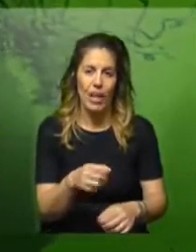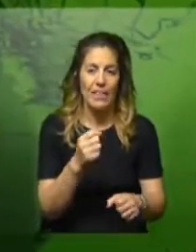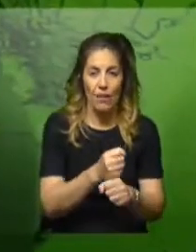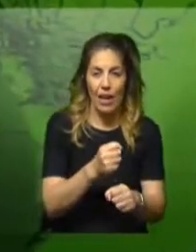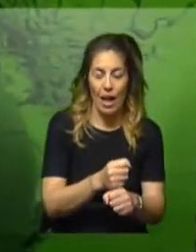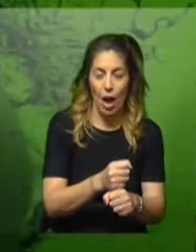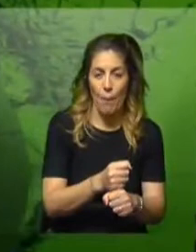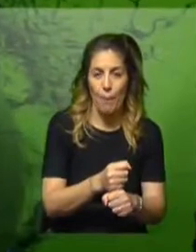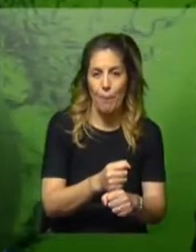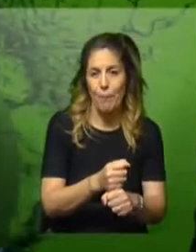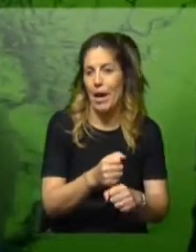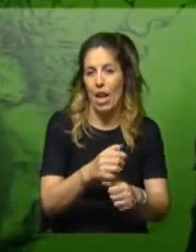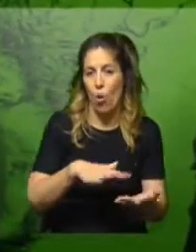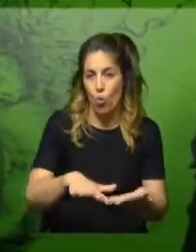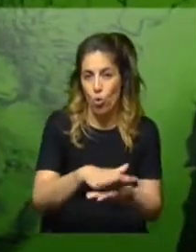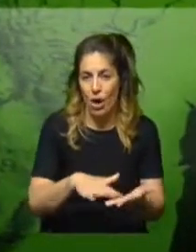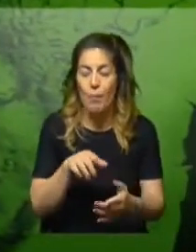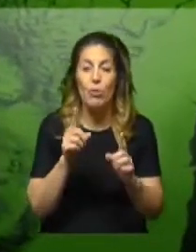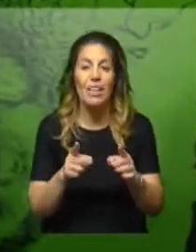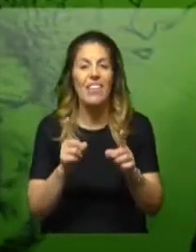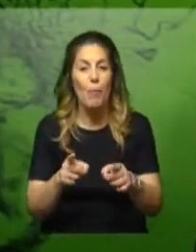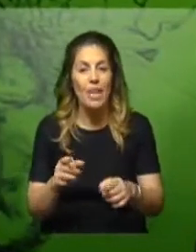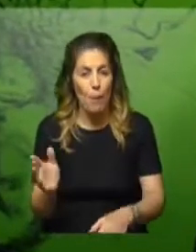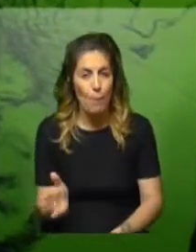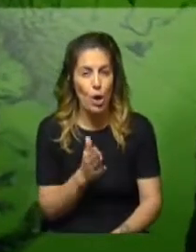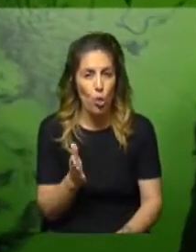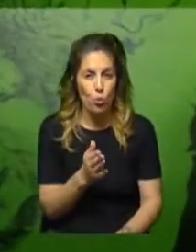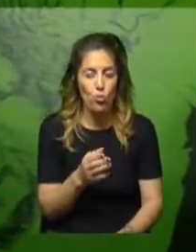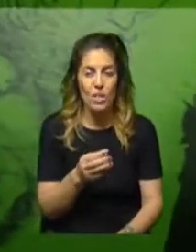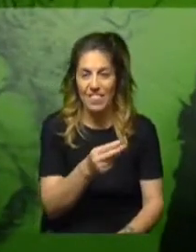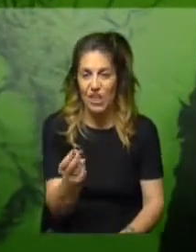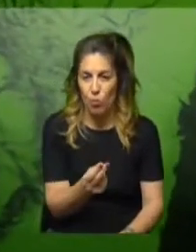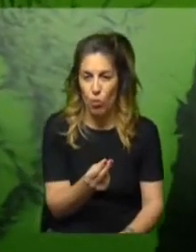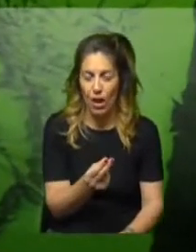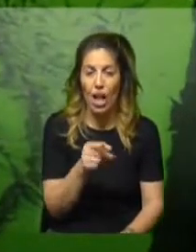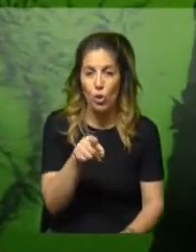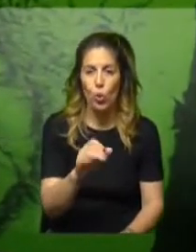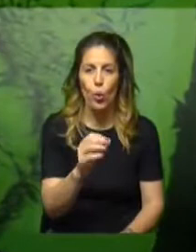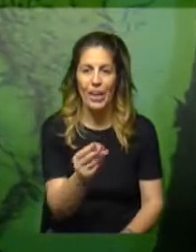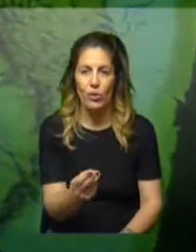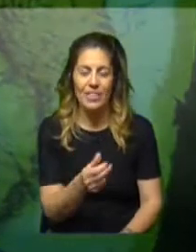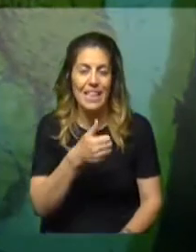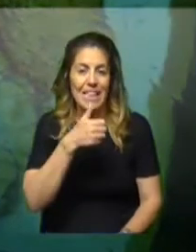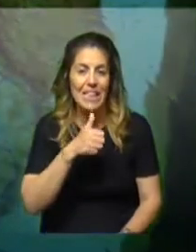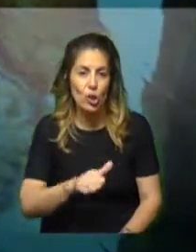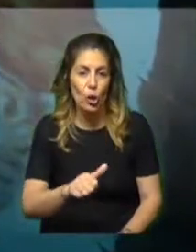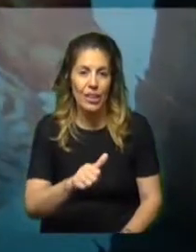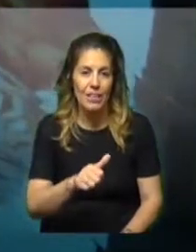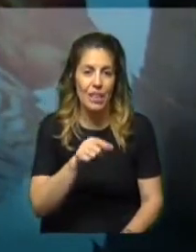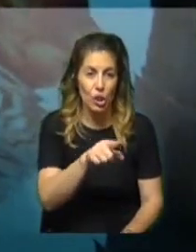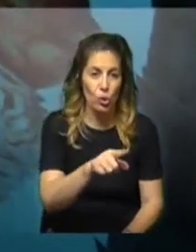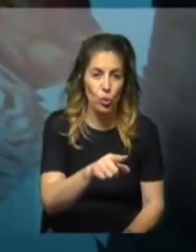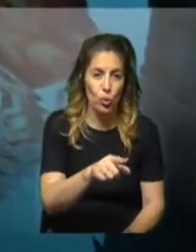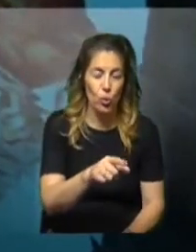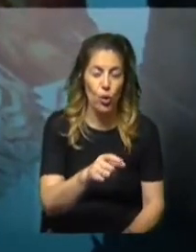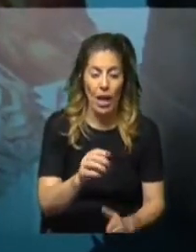un medio pero ustedes también producen tú ilustraciones historias y bueno Tú estas